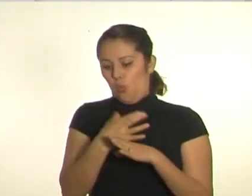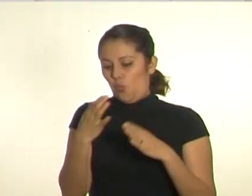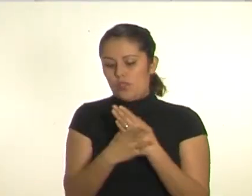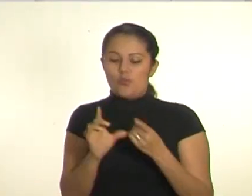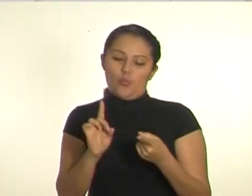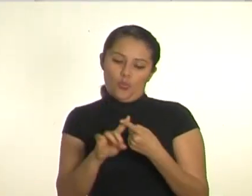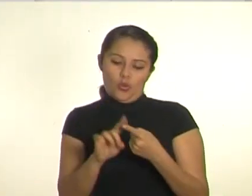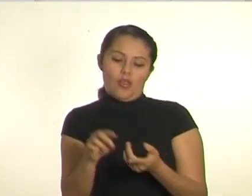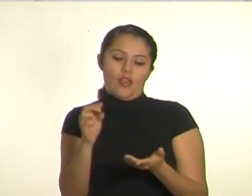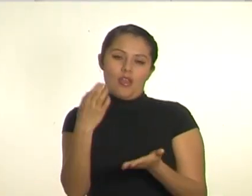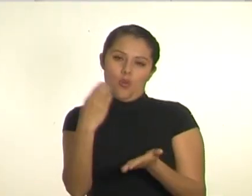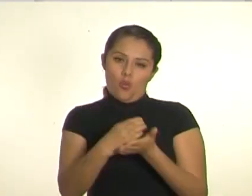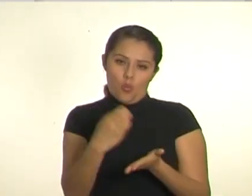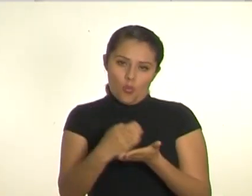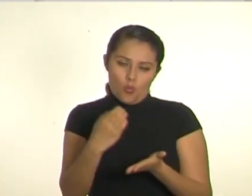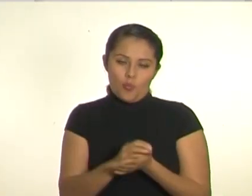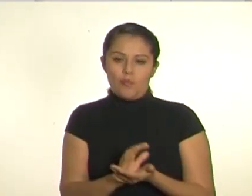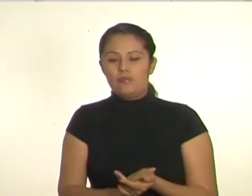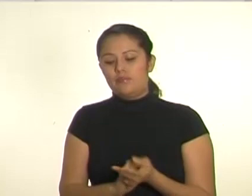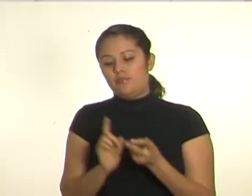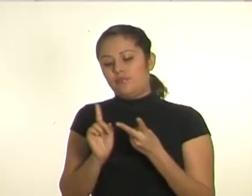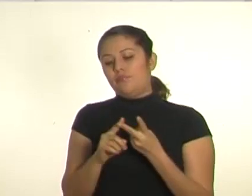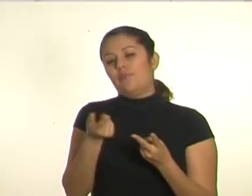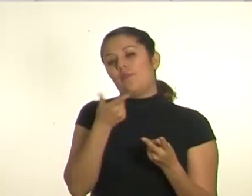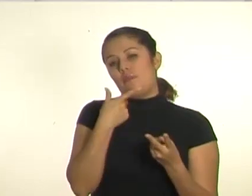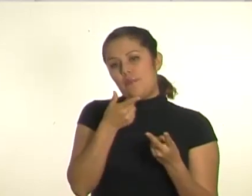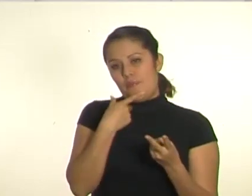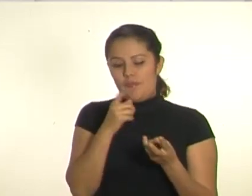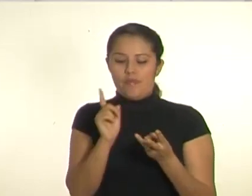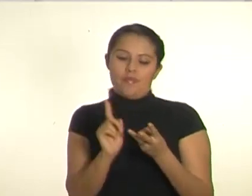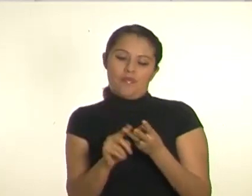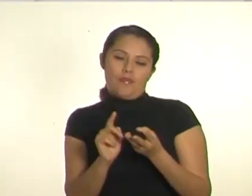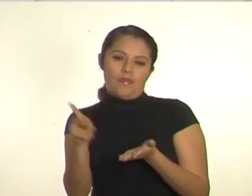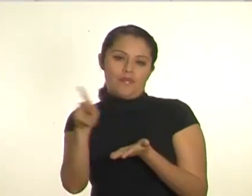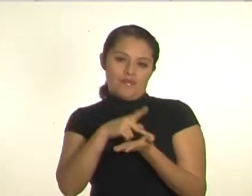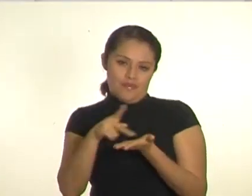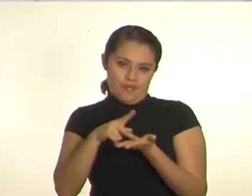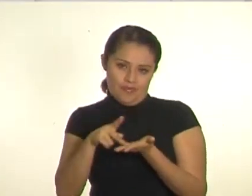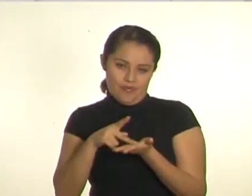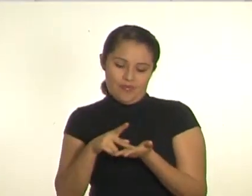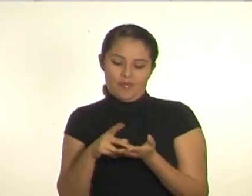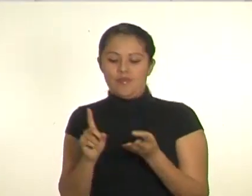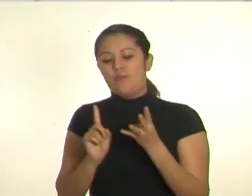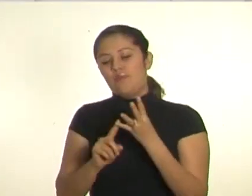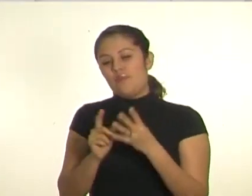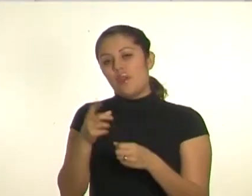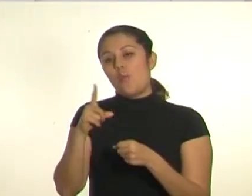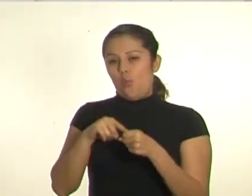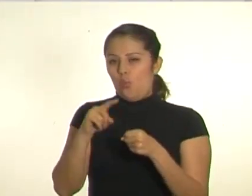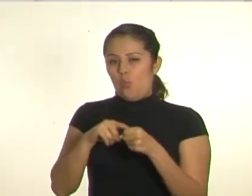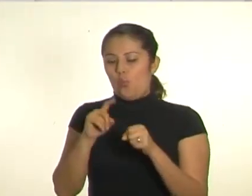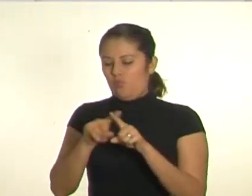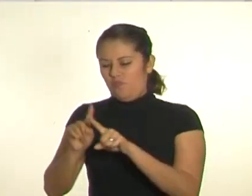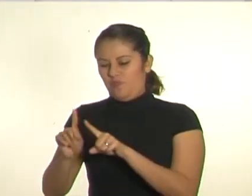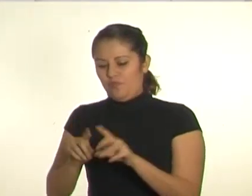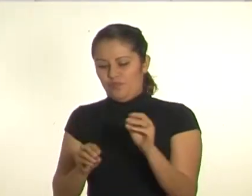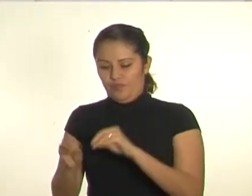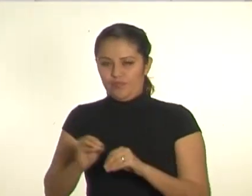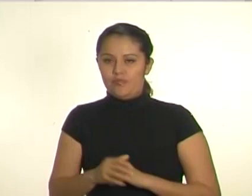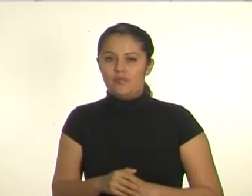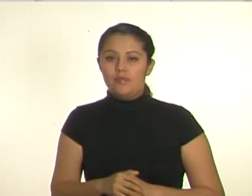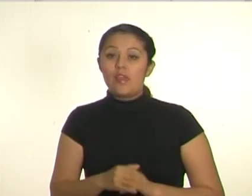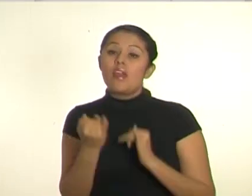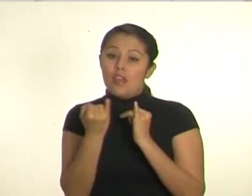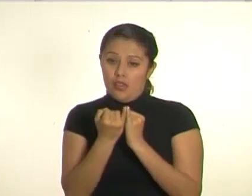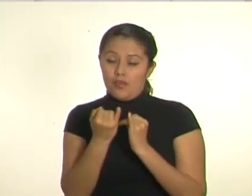libreta, un lápiz, una pluma y colores. De igual forma, si tus